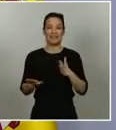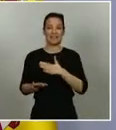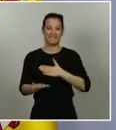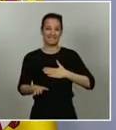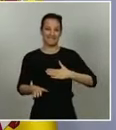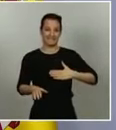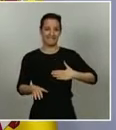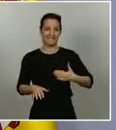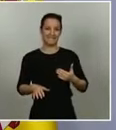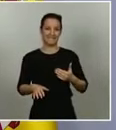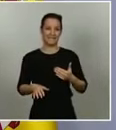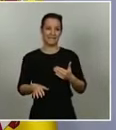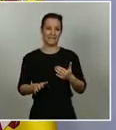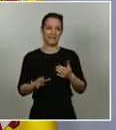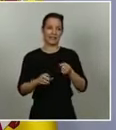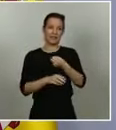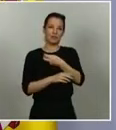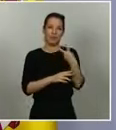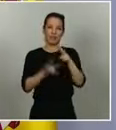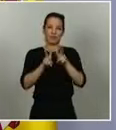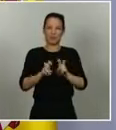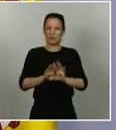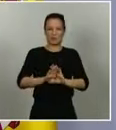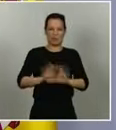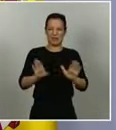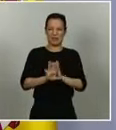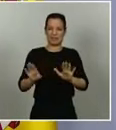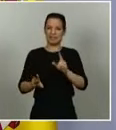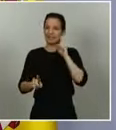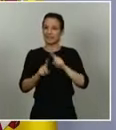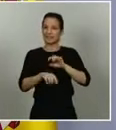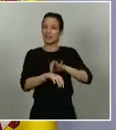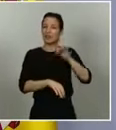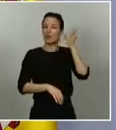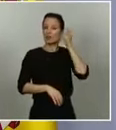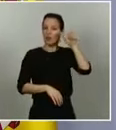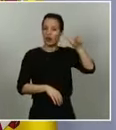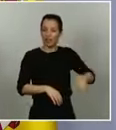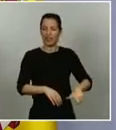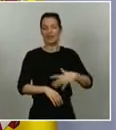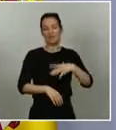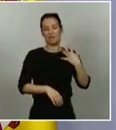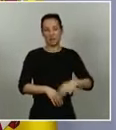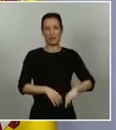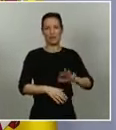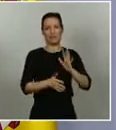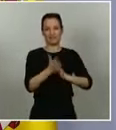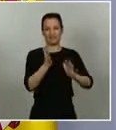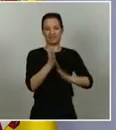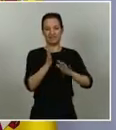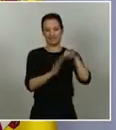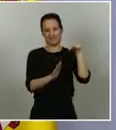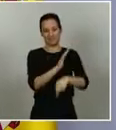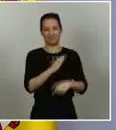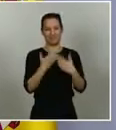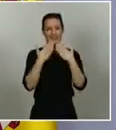no comentar más resultados del estudio para que la doctora Marina Pollán tenga la oportunidad de explicarlo en profundidad. Muchísimas gracias.